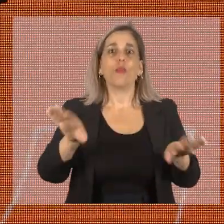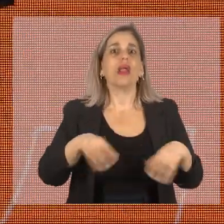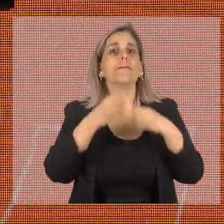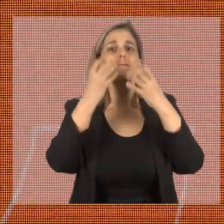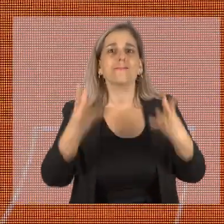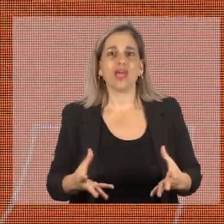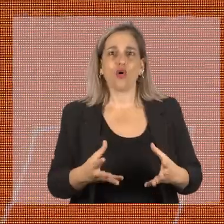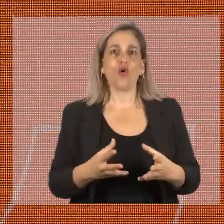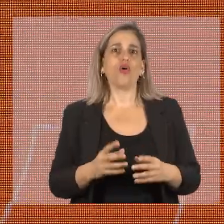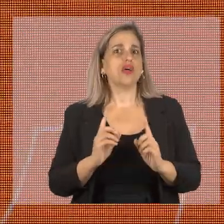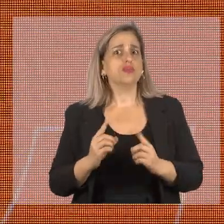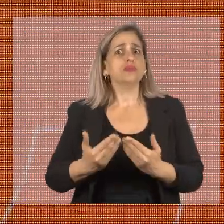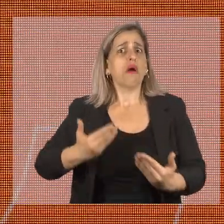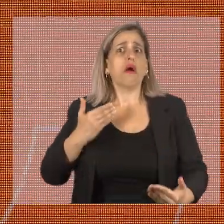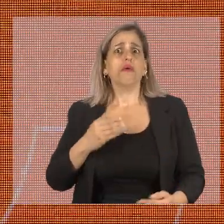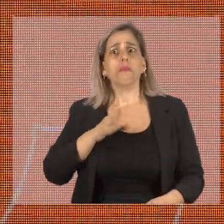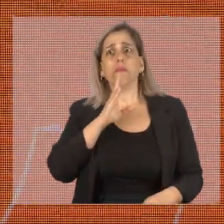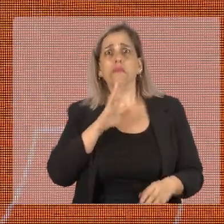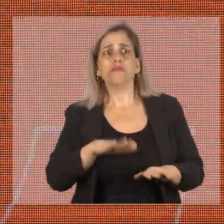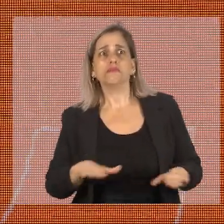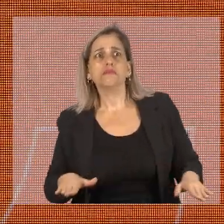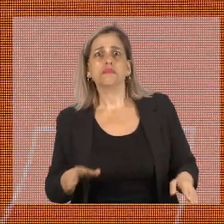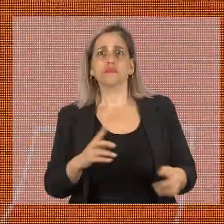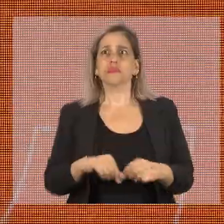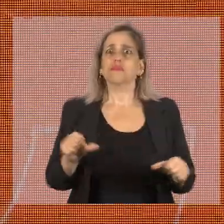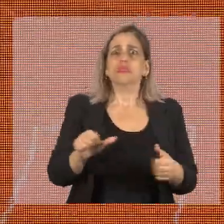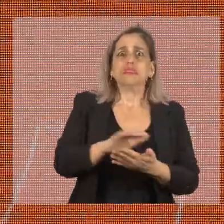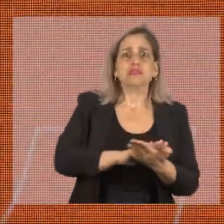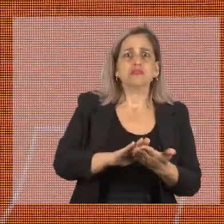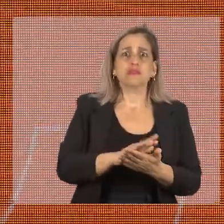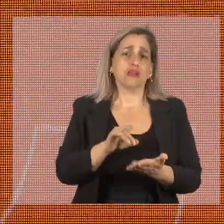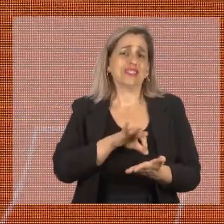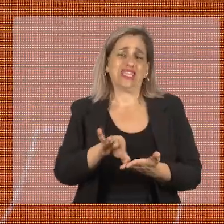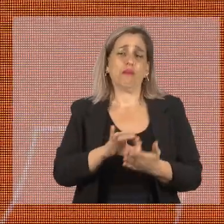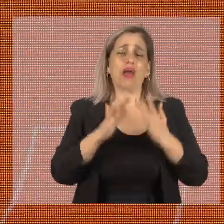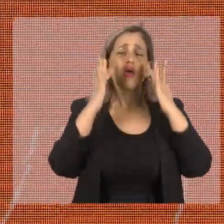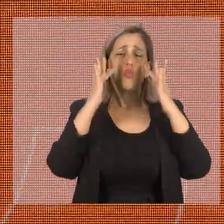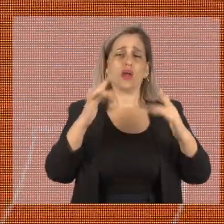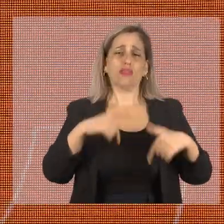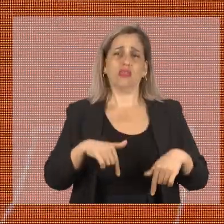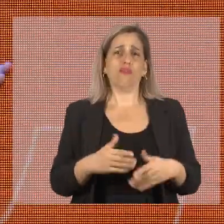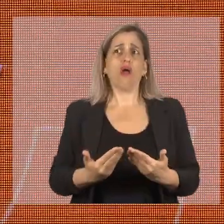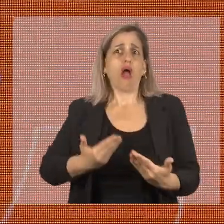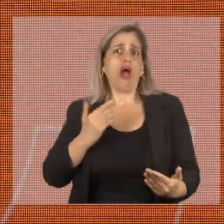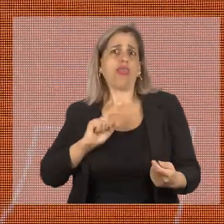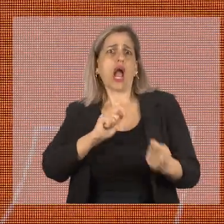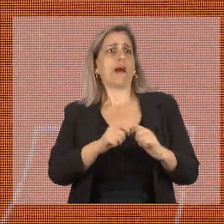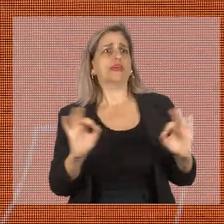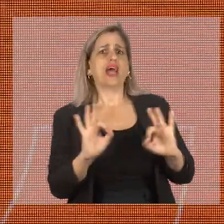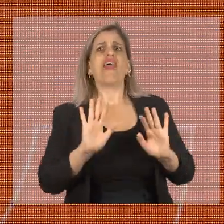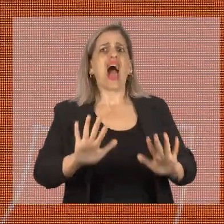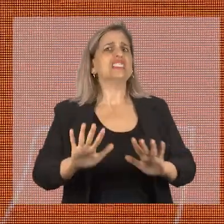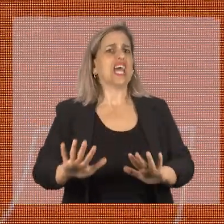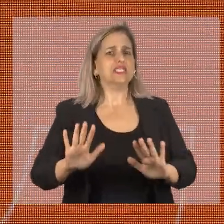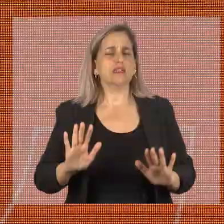mejora ante un inmovilismo y una protección del status quo, en este caso el sistema educativo, en el cual nadie podía cambiar.